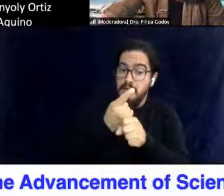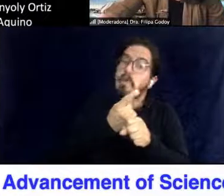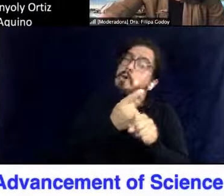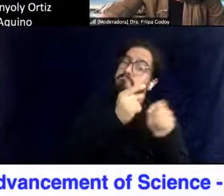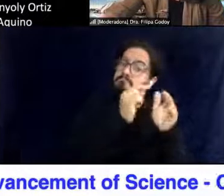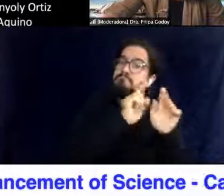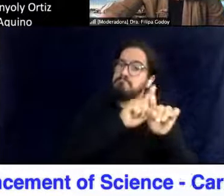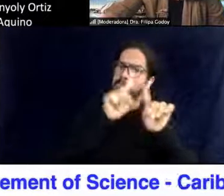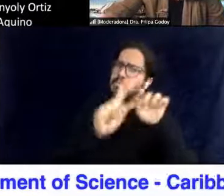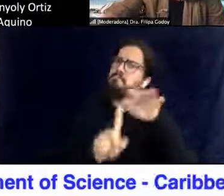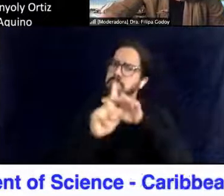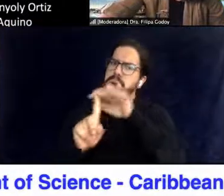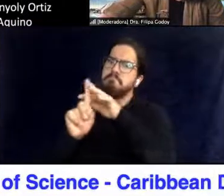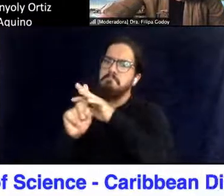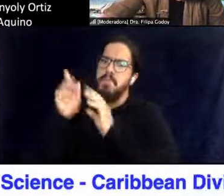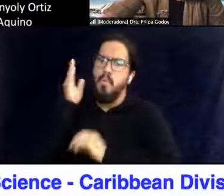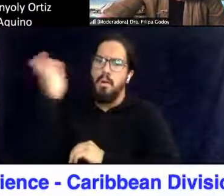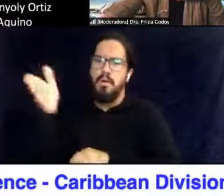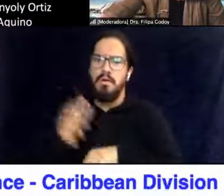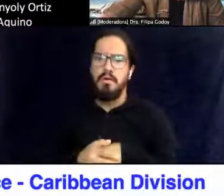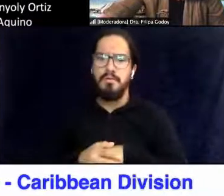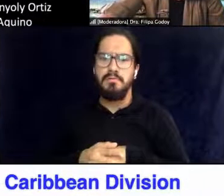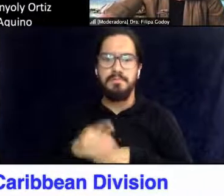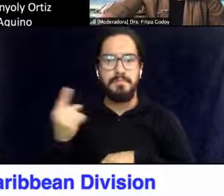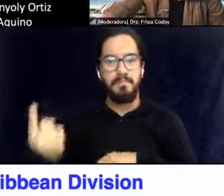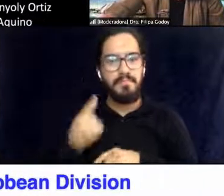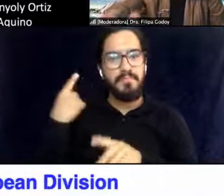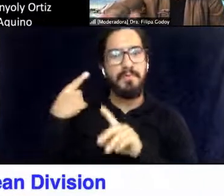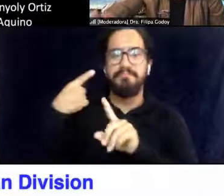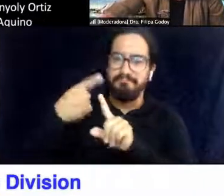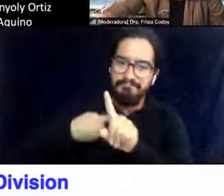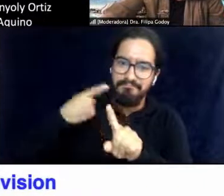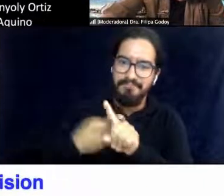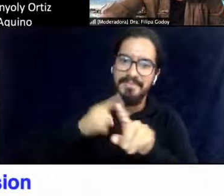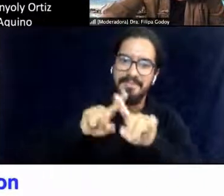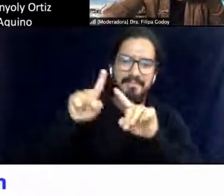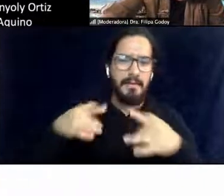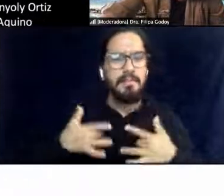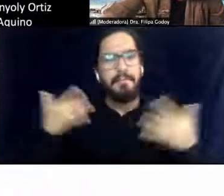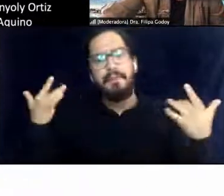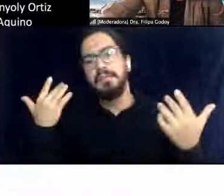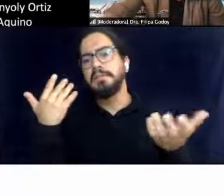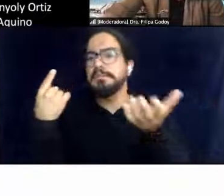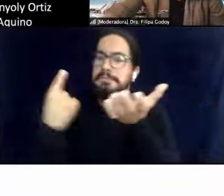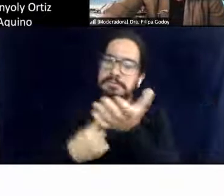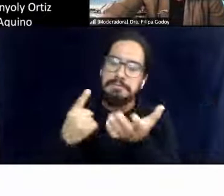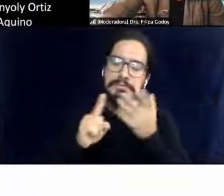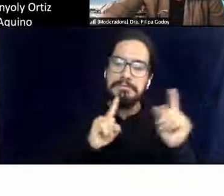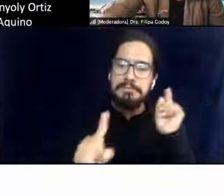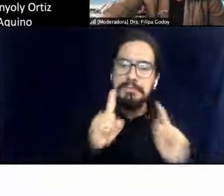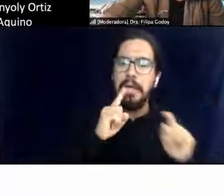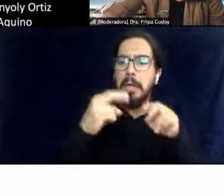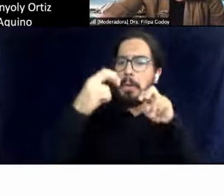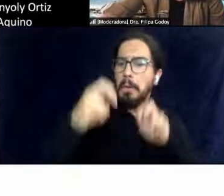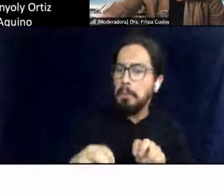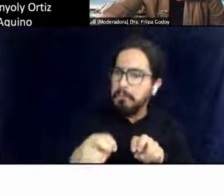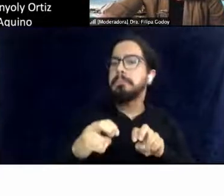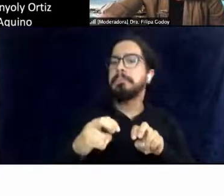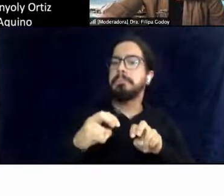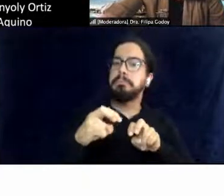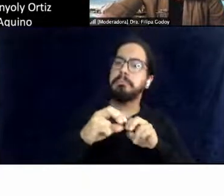activos. Prácticamente todos los meses tuvimos un evento, un Science Café o un diálogo sobre algún tema de